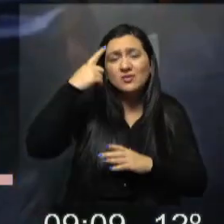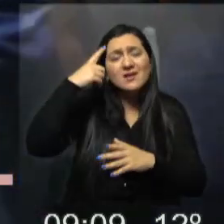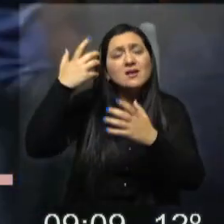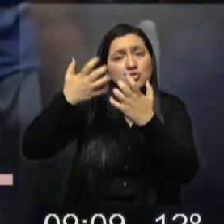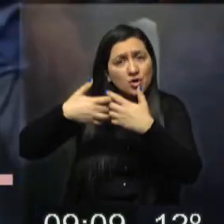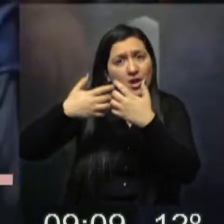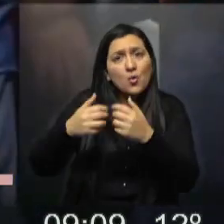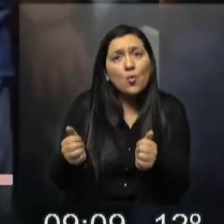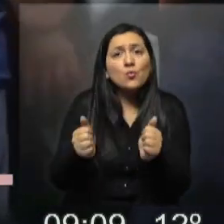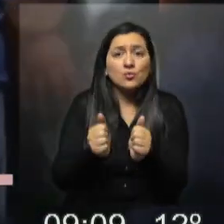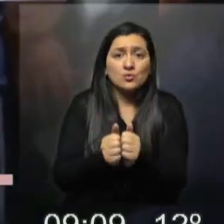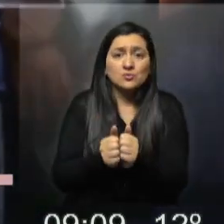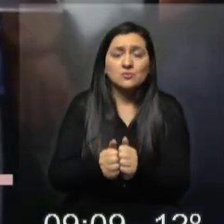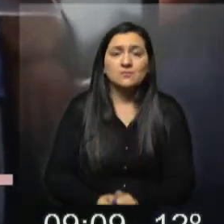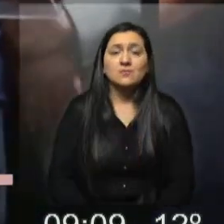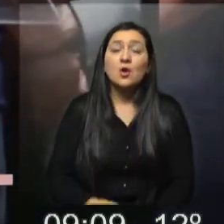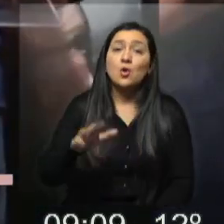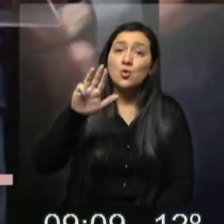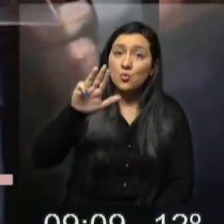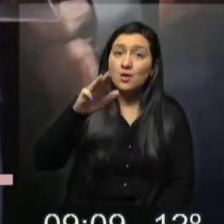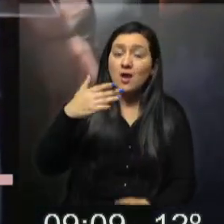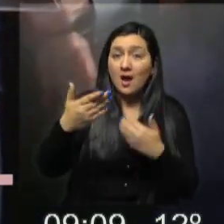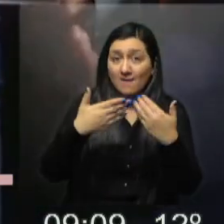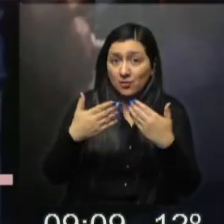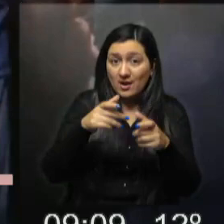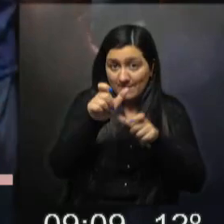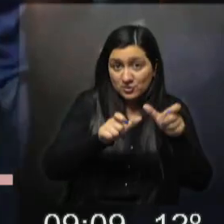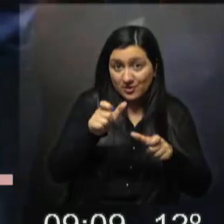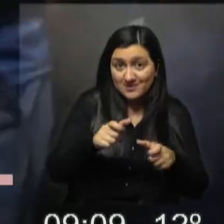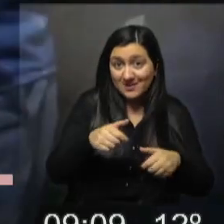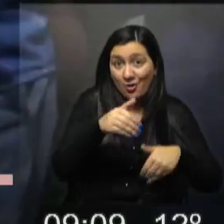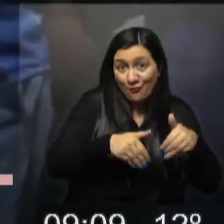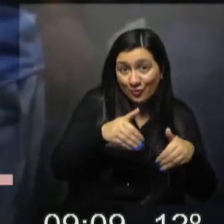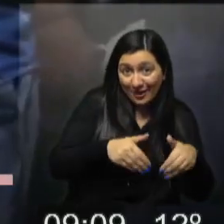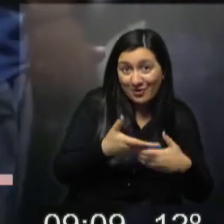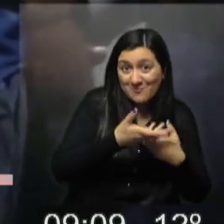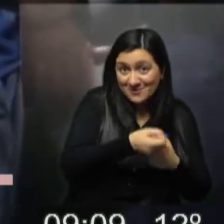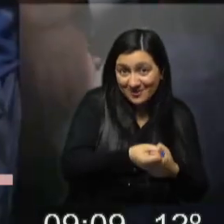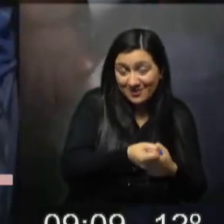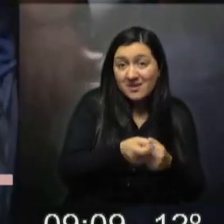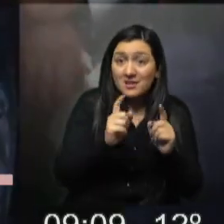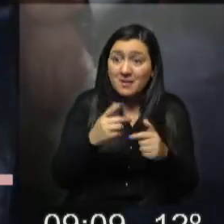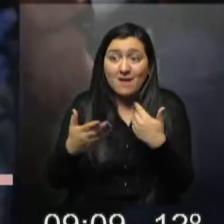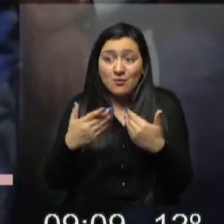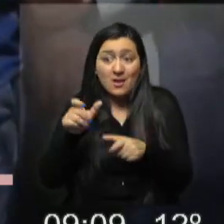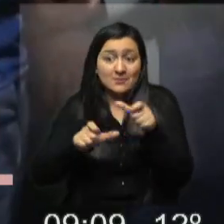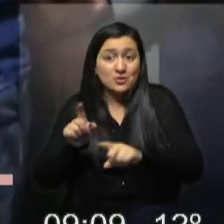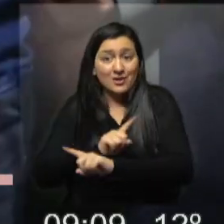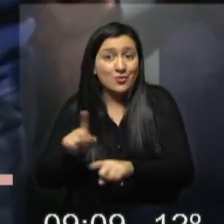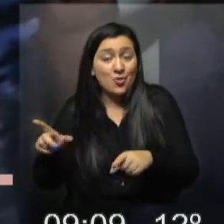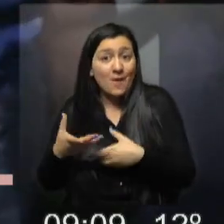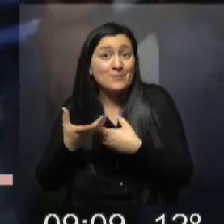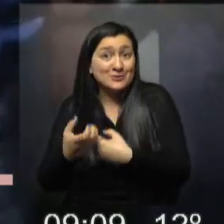alguna forma. Lula le habló a quienes lo votaron y a quienes no lo votaron. Le habló al